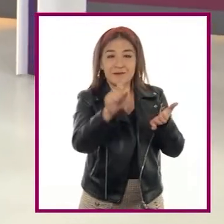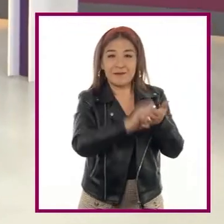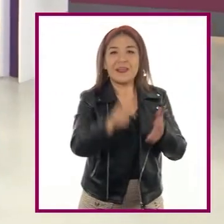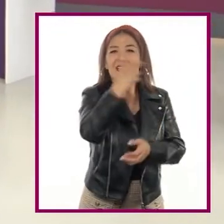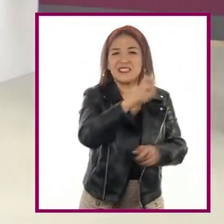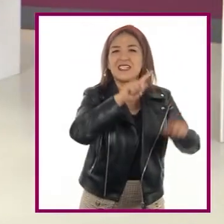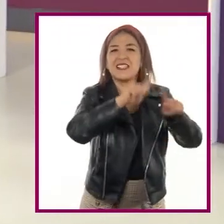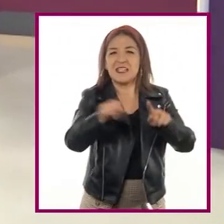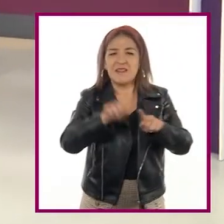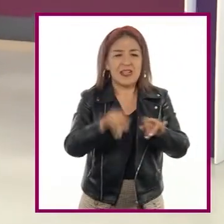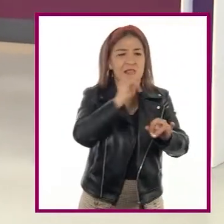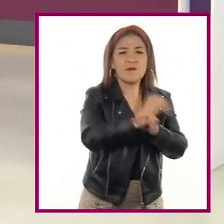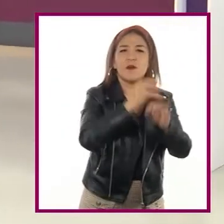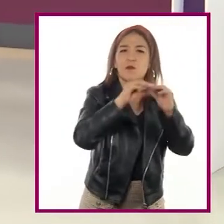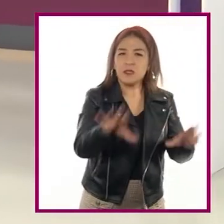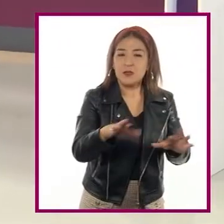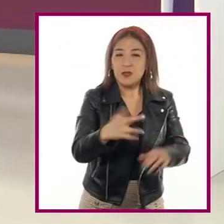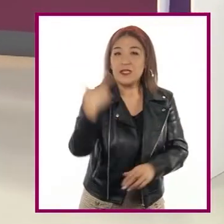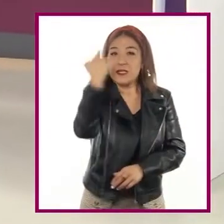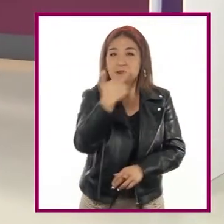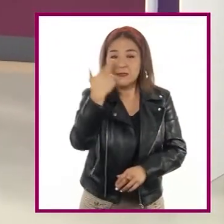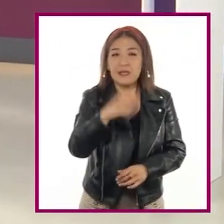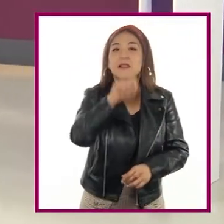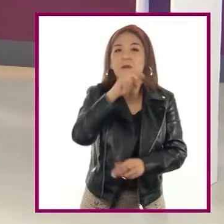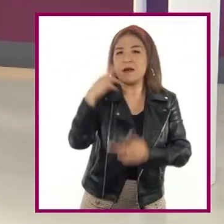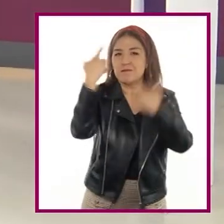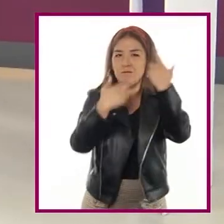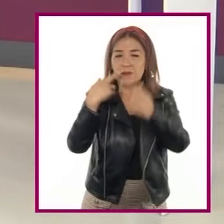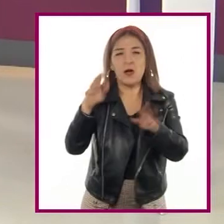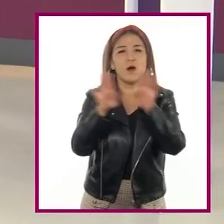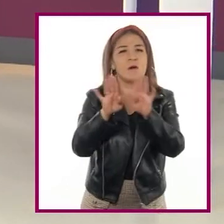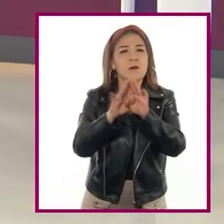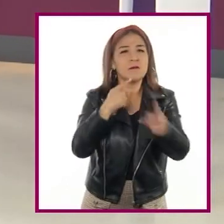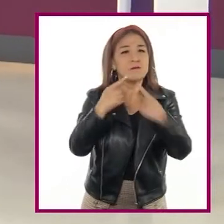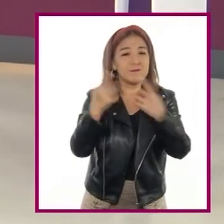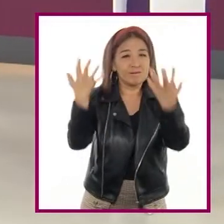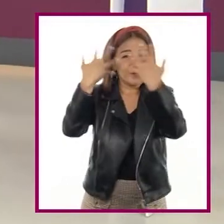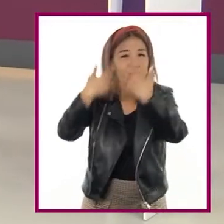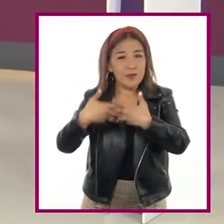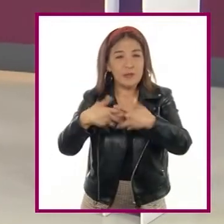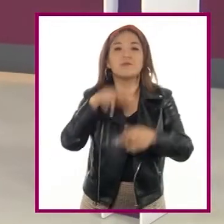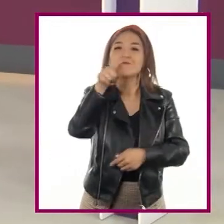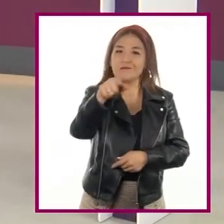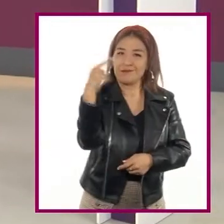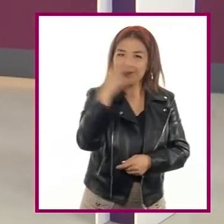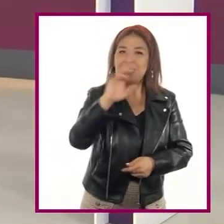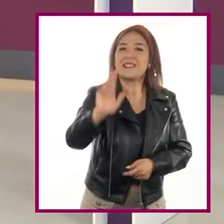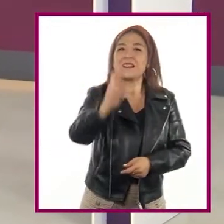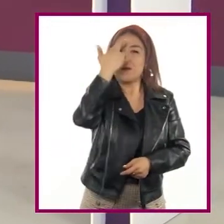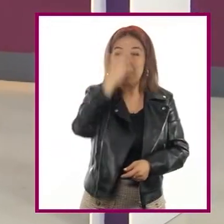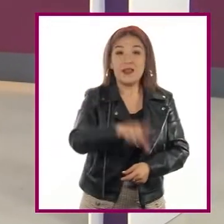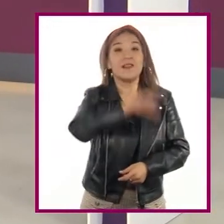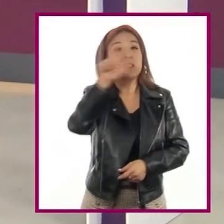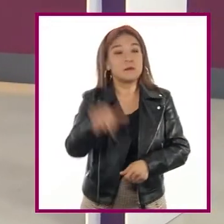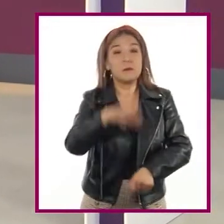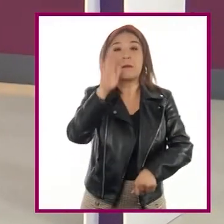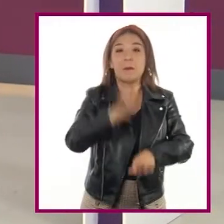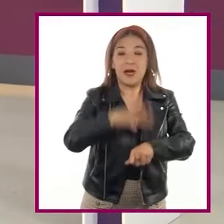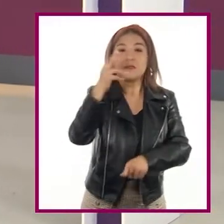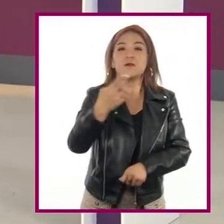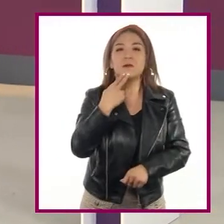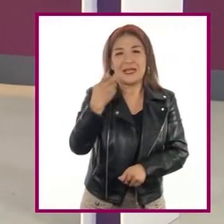diferencias entre información, análisis y análisis crítico? Es importante que las recuerden porque las utilizaremos